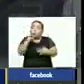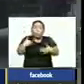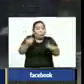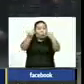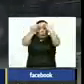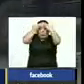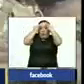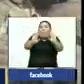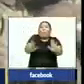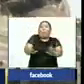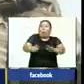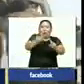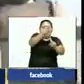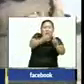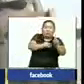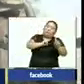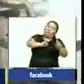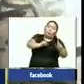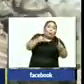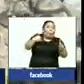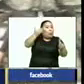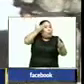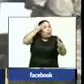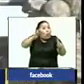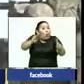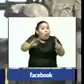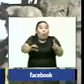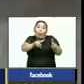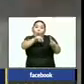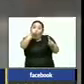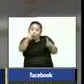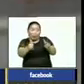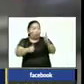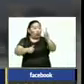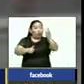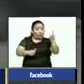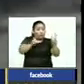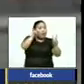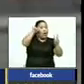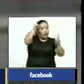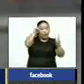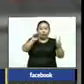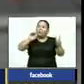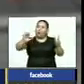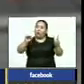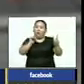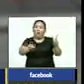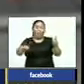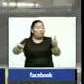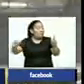causas de la muerte del connacional. Por lo menos otros 2 adultos y 5 menores han